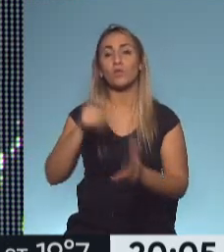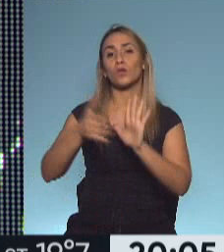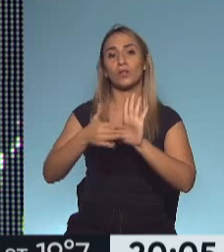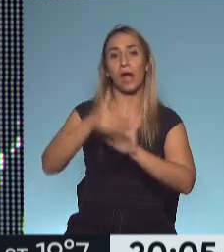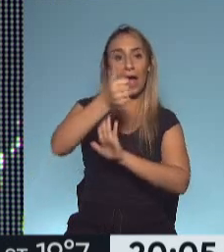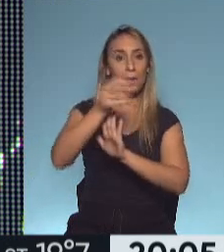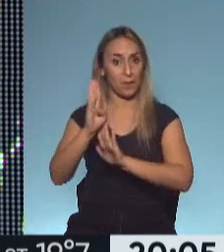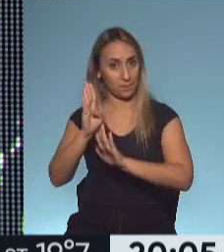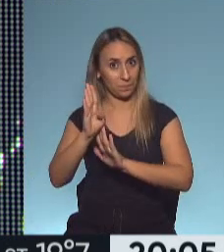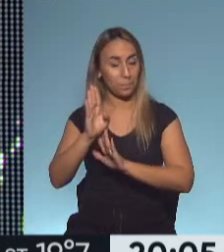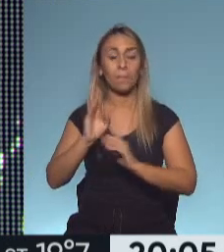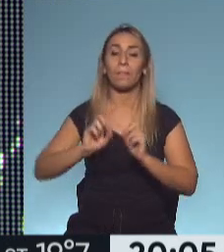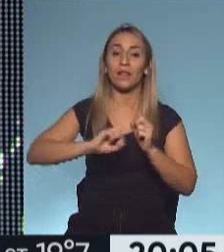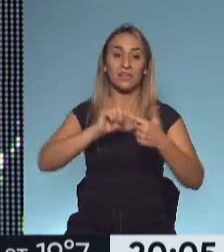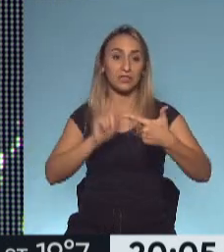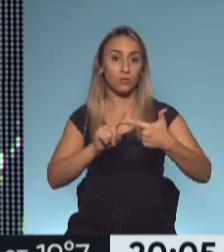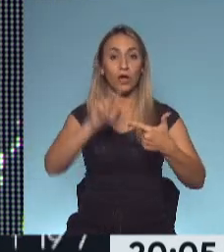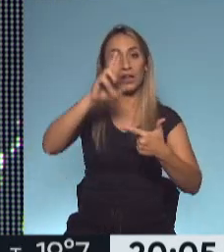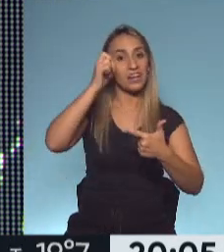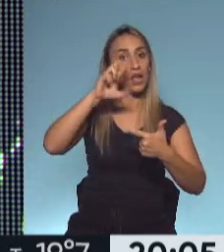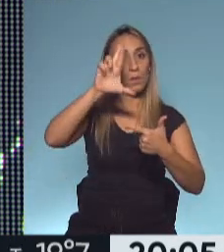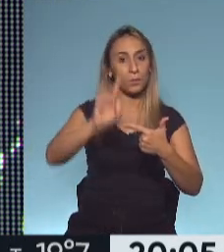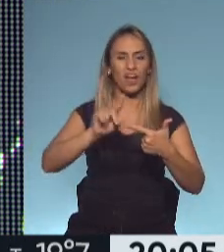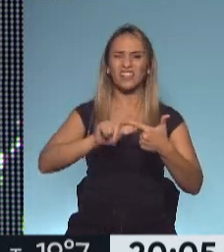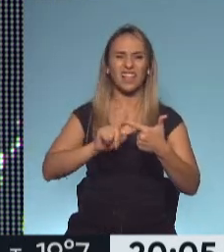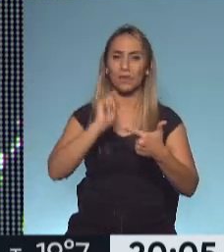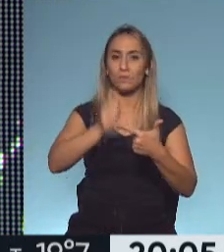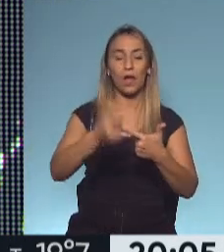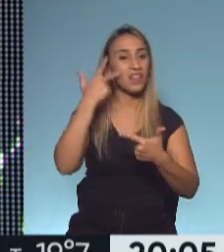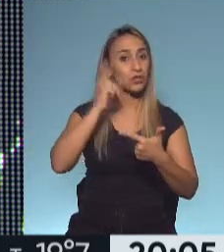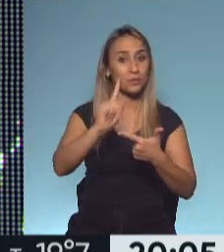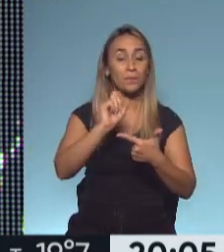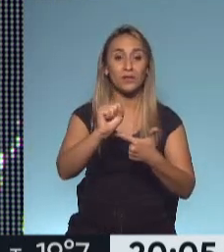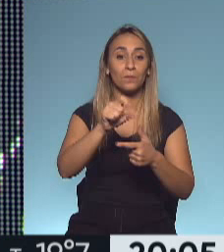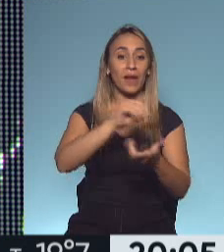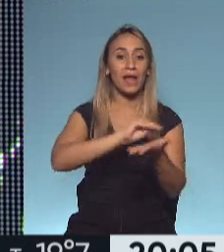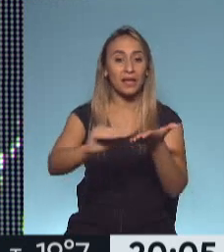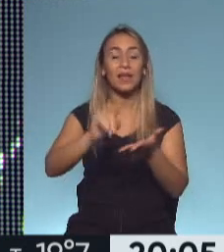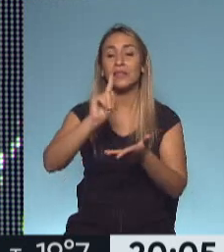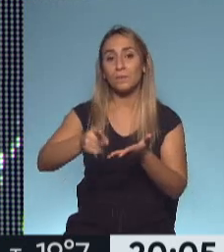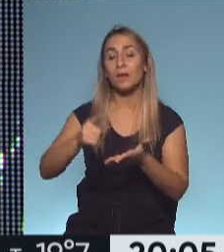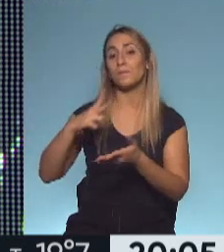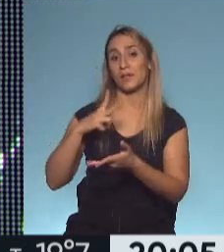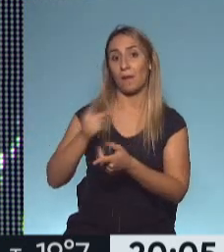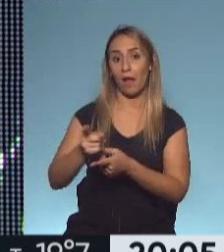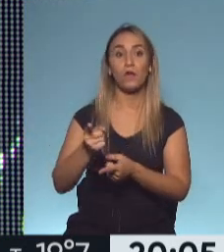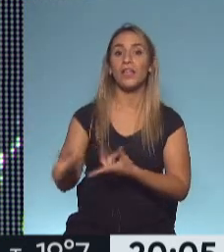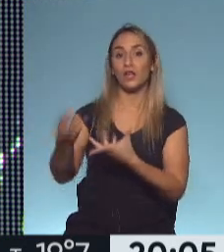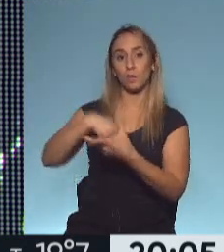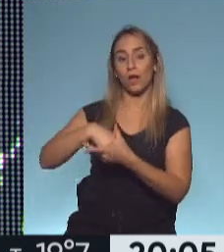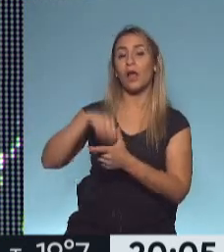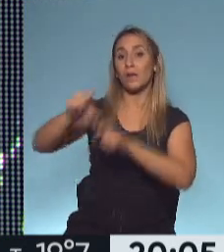A y B. Segundo es el tema del repro. El repro es el pago de 18.000 pesos, aparte de los trabajadores del sector privado, que incorporó esta vez a los